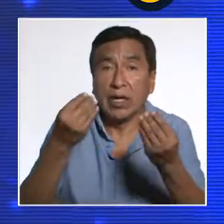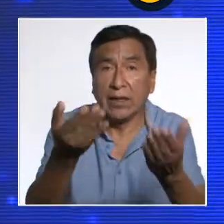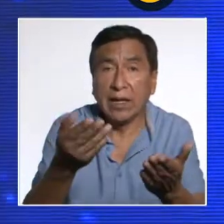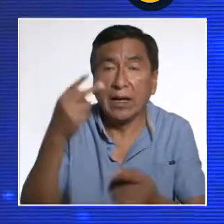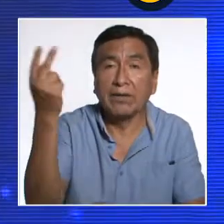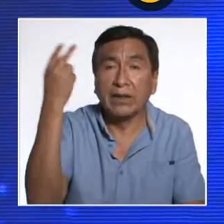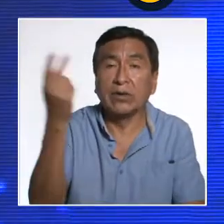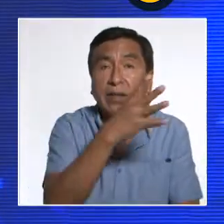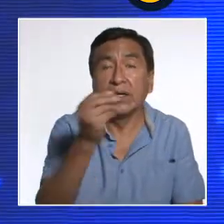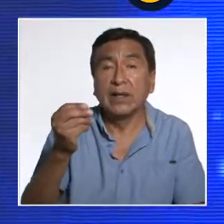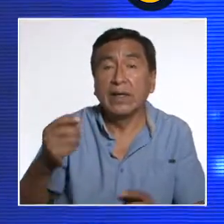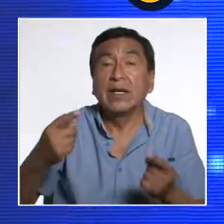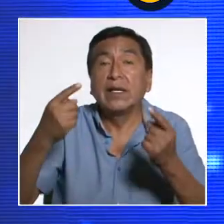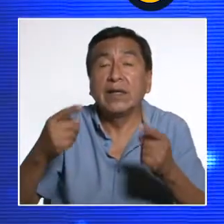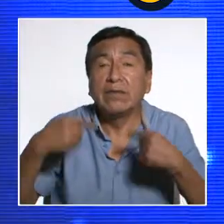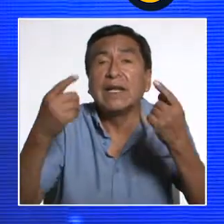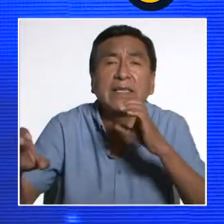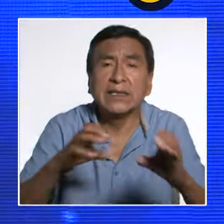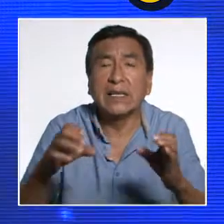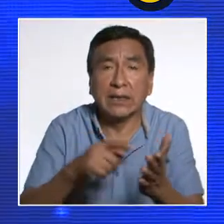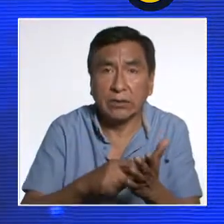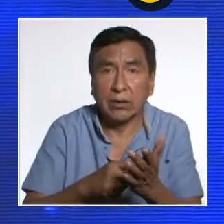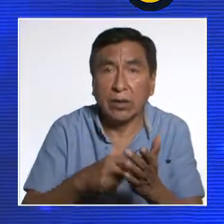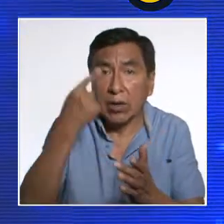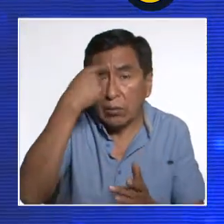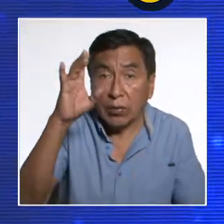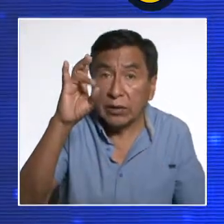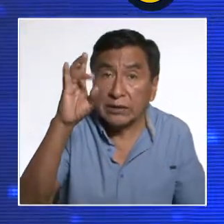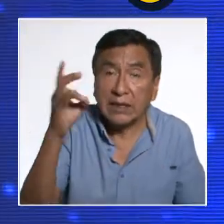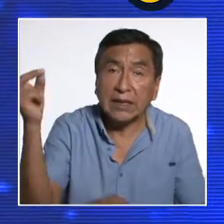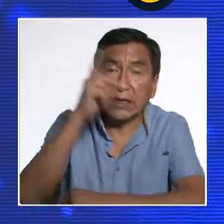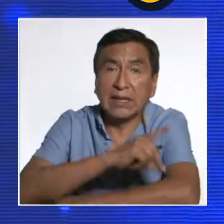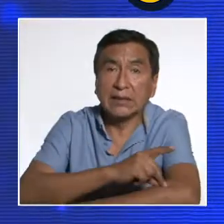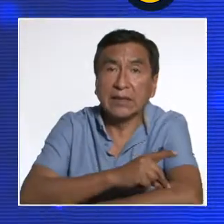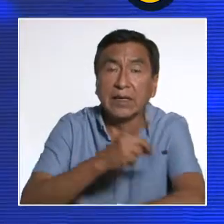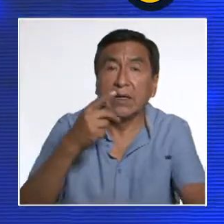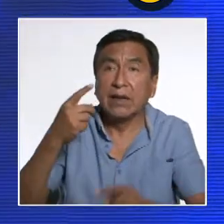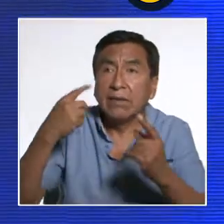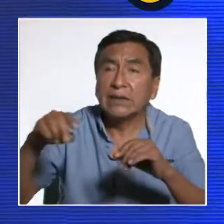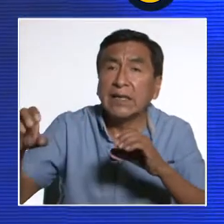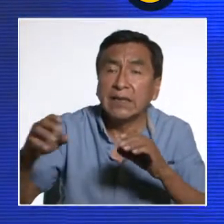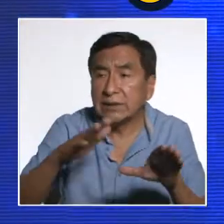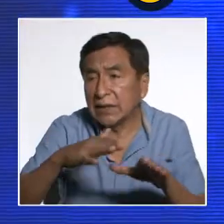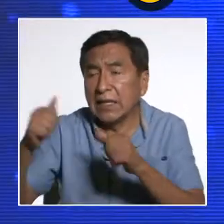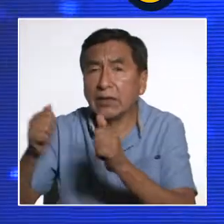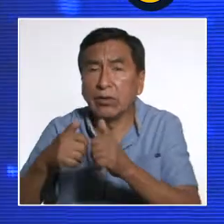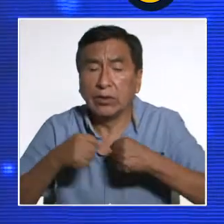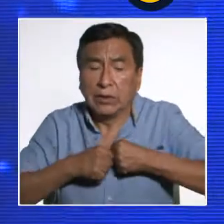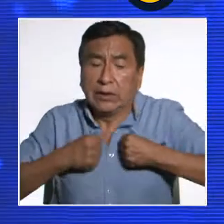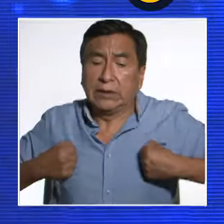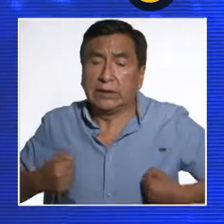dijo: van a hacer esto. Por 7 días vas a salir con los sacerdotes, con